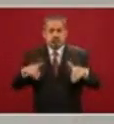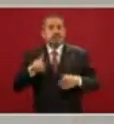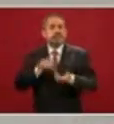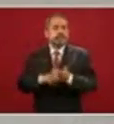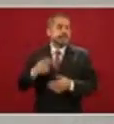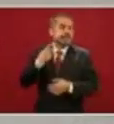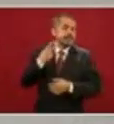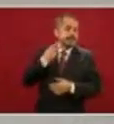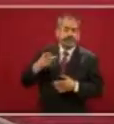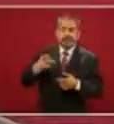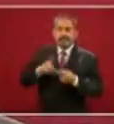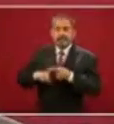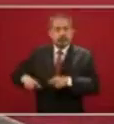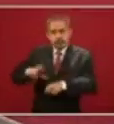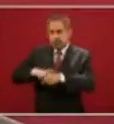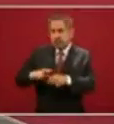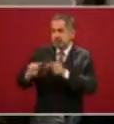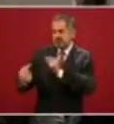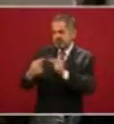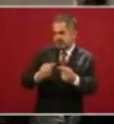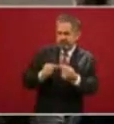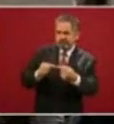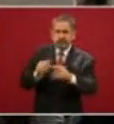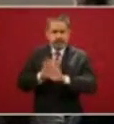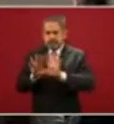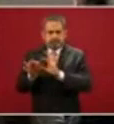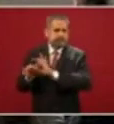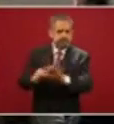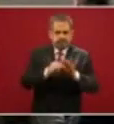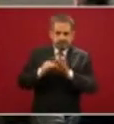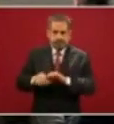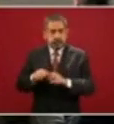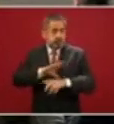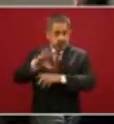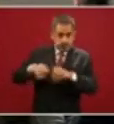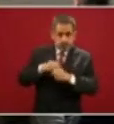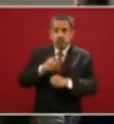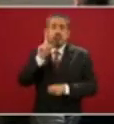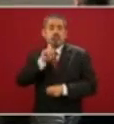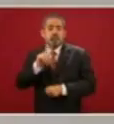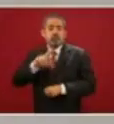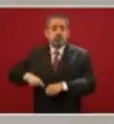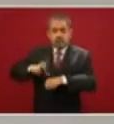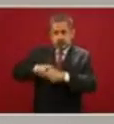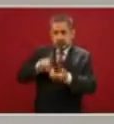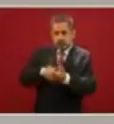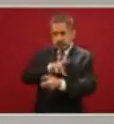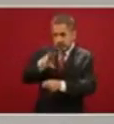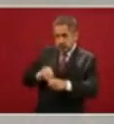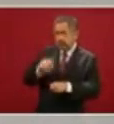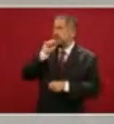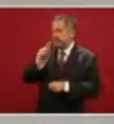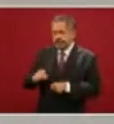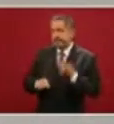gobernadores, las dos gobernadoras con distintas perspectivas políticas decidieron que la política no está involucrada en la